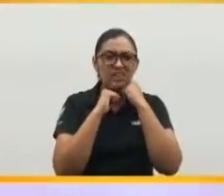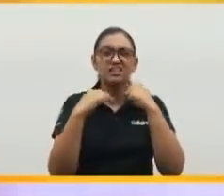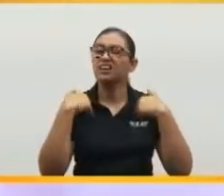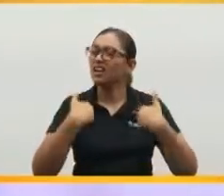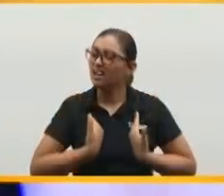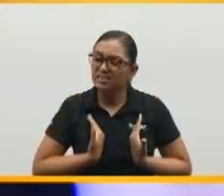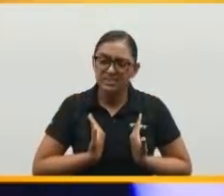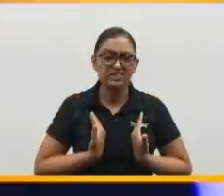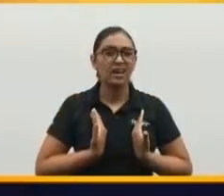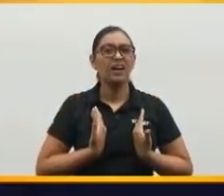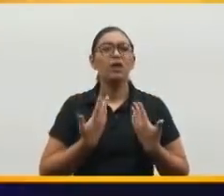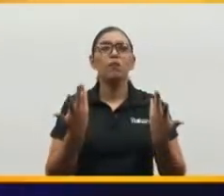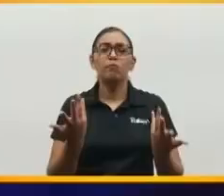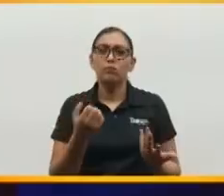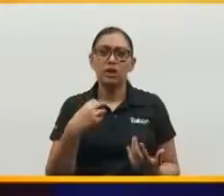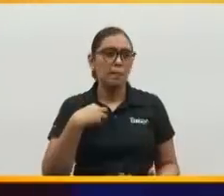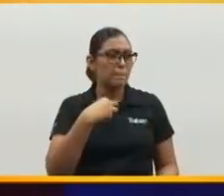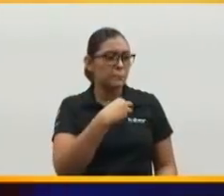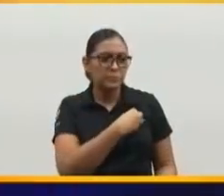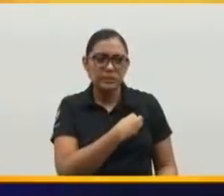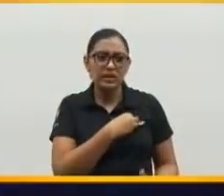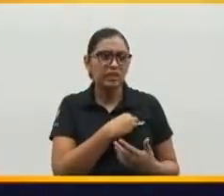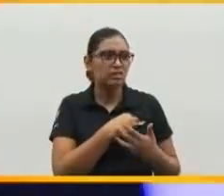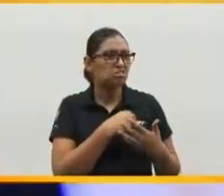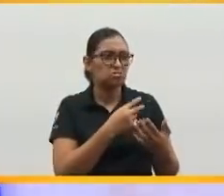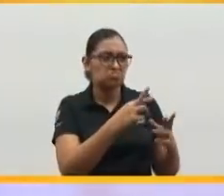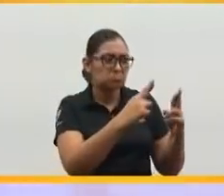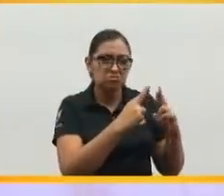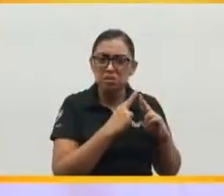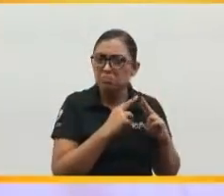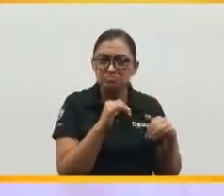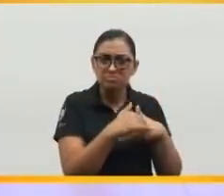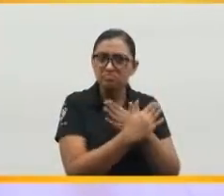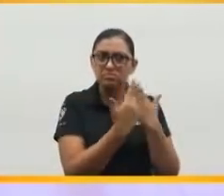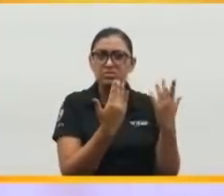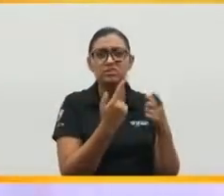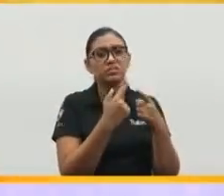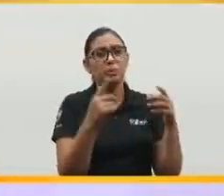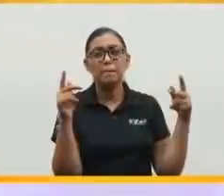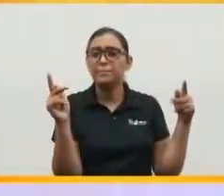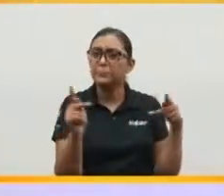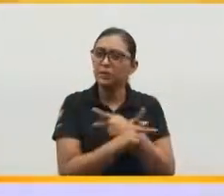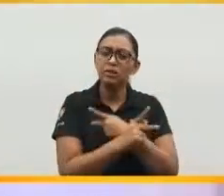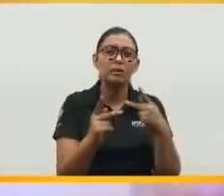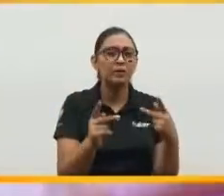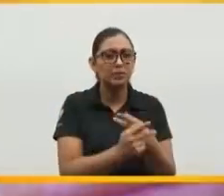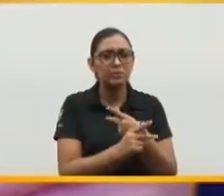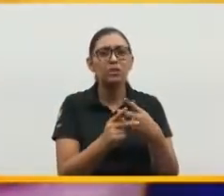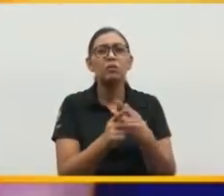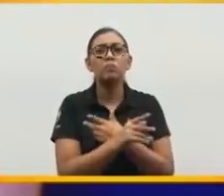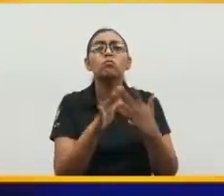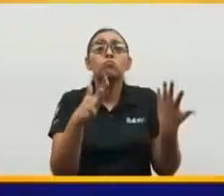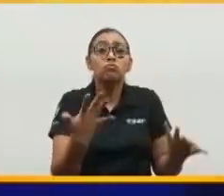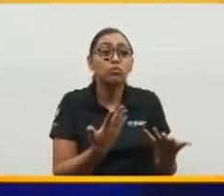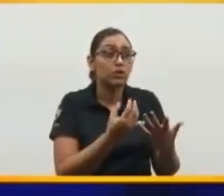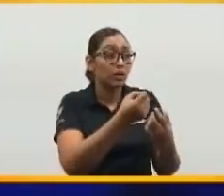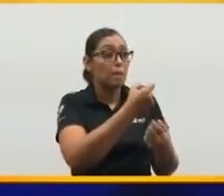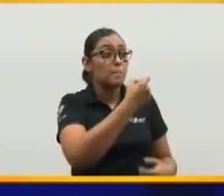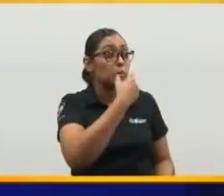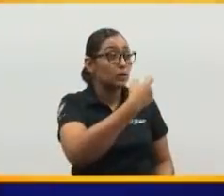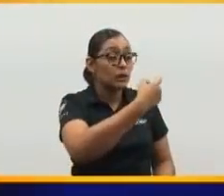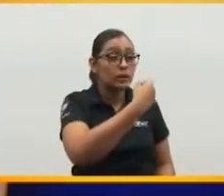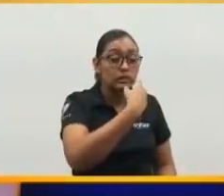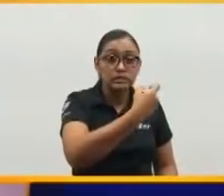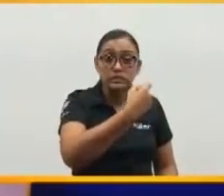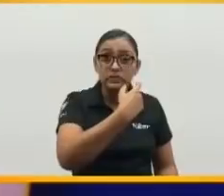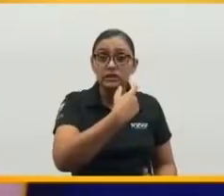en esos datos médicos, que había gastado todo y antes le iba peor. ¿Pero por qué le iba peor? Porque sufría con el tratamiento y sufría por